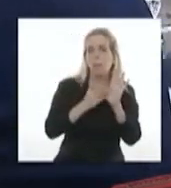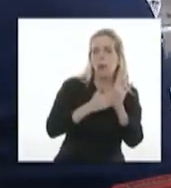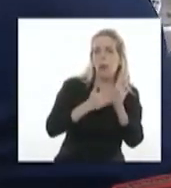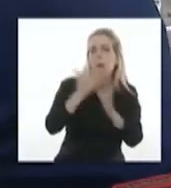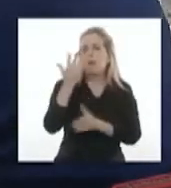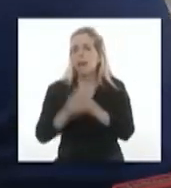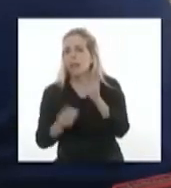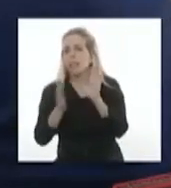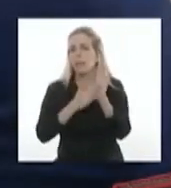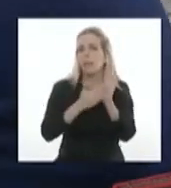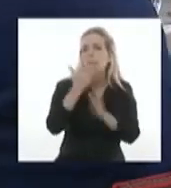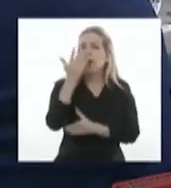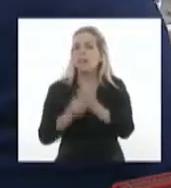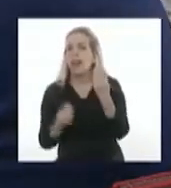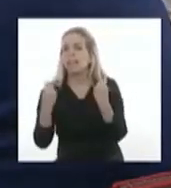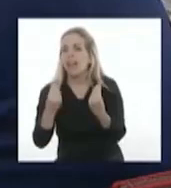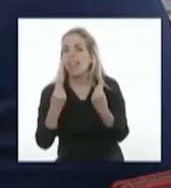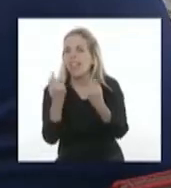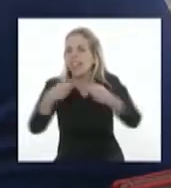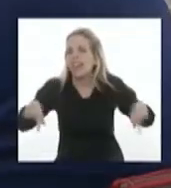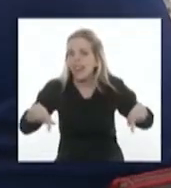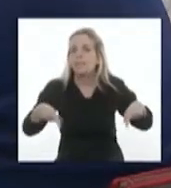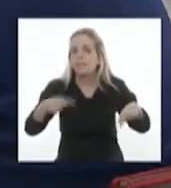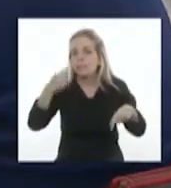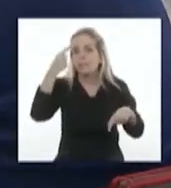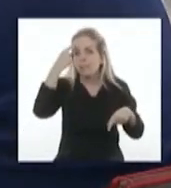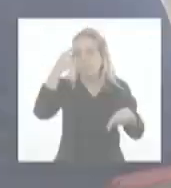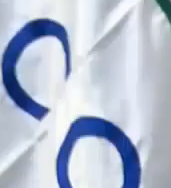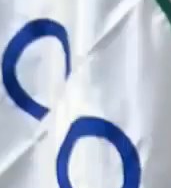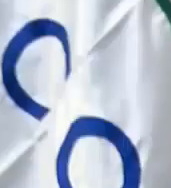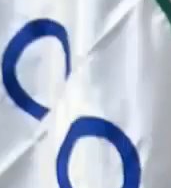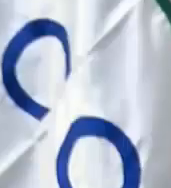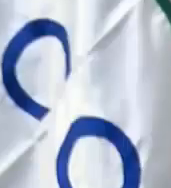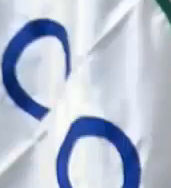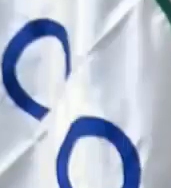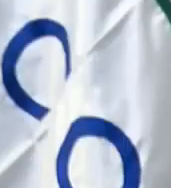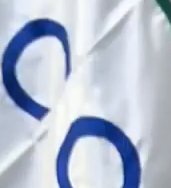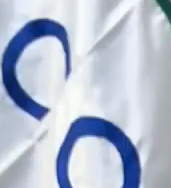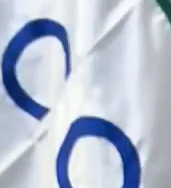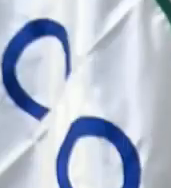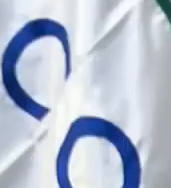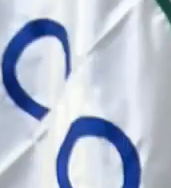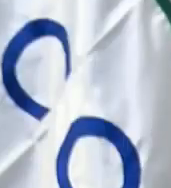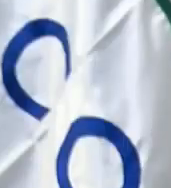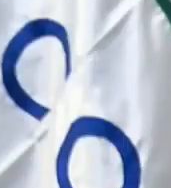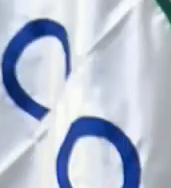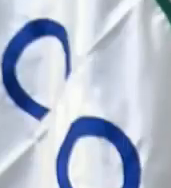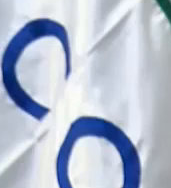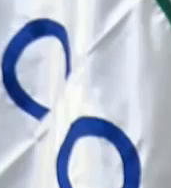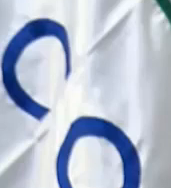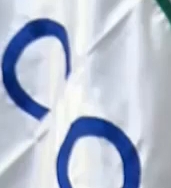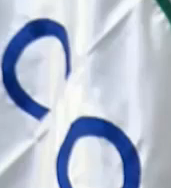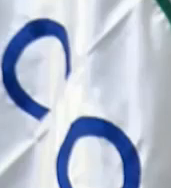inversiones futuras van a estar directamente vinculados con los acuerdos comerciales, con las condiciones de acceso, pero también